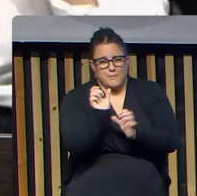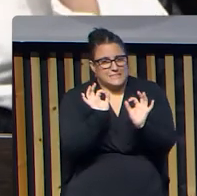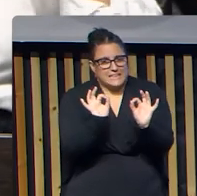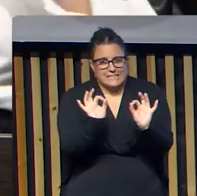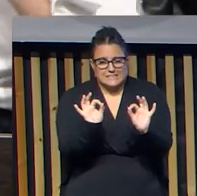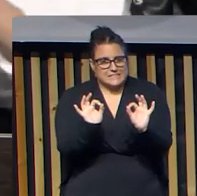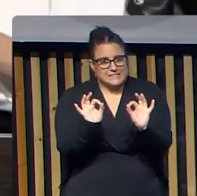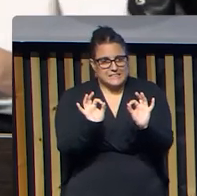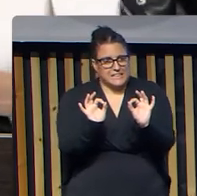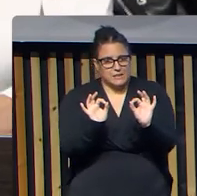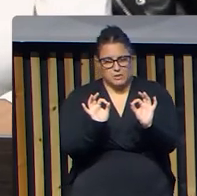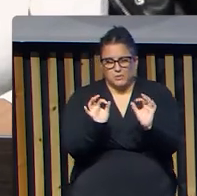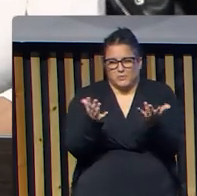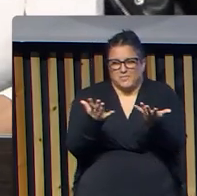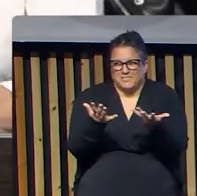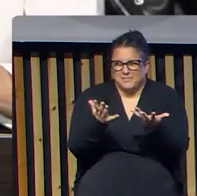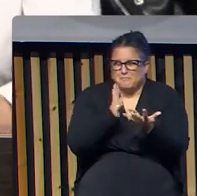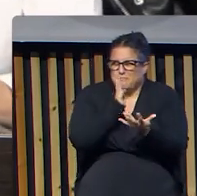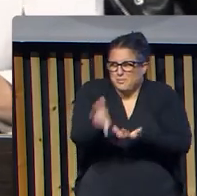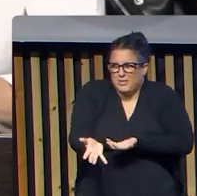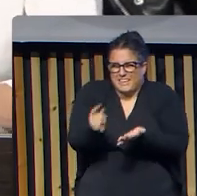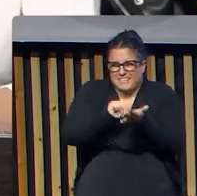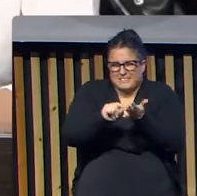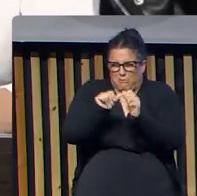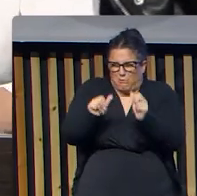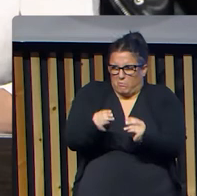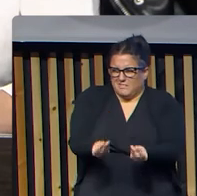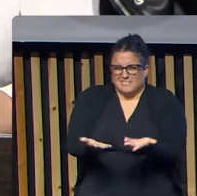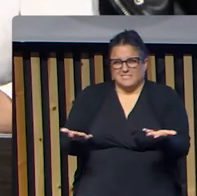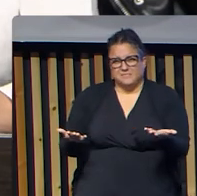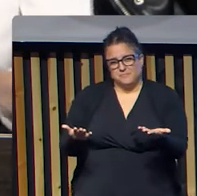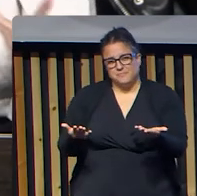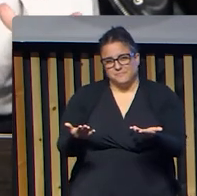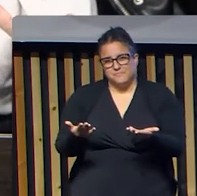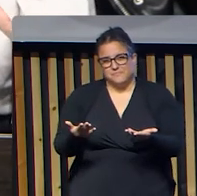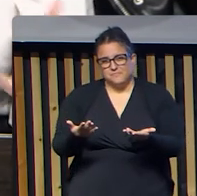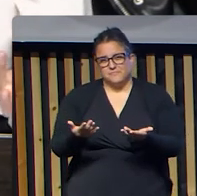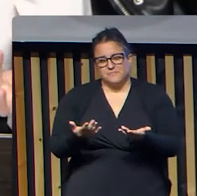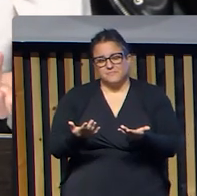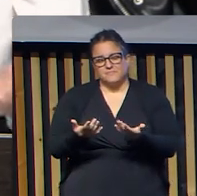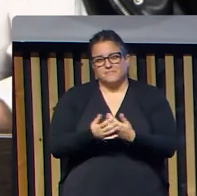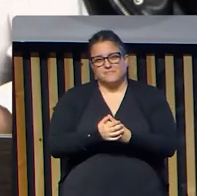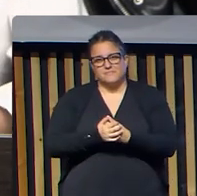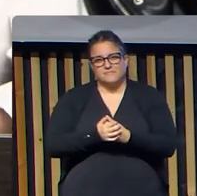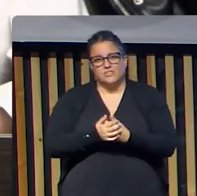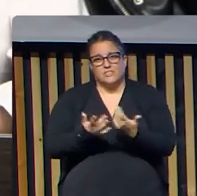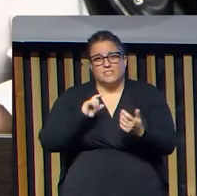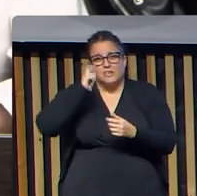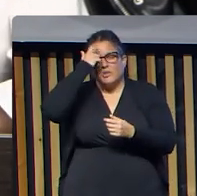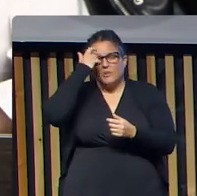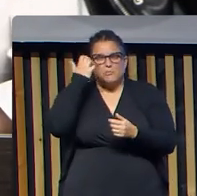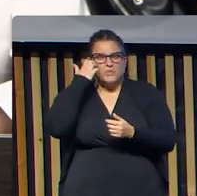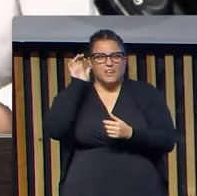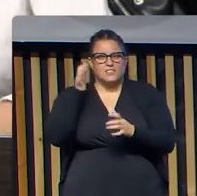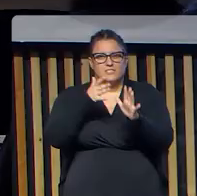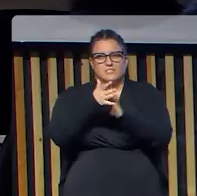es esta idea extraña de Qué es una lengua formal Cuál es el nivel os he contado un rollo pero pero veis por dónde voy